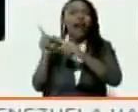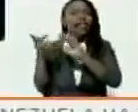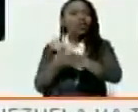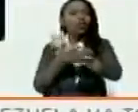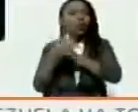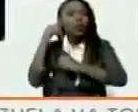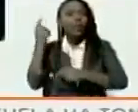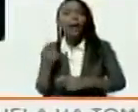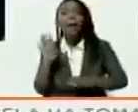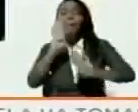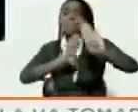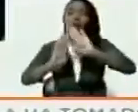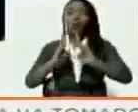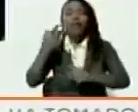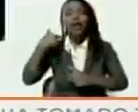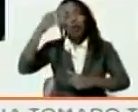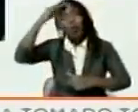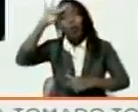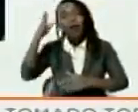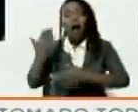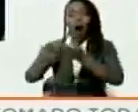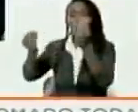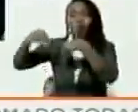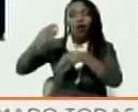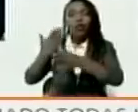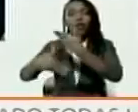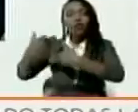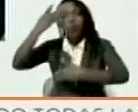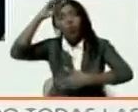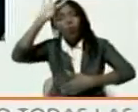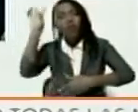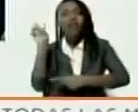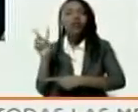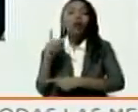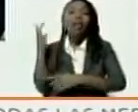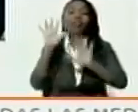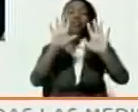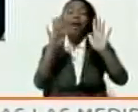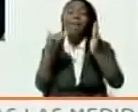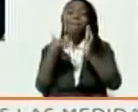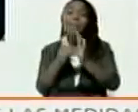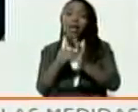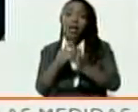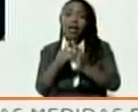de Cuba y a través del convenio Cuba-Venezuela. Ya tenemos 10.000